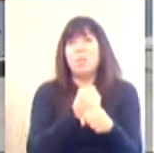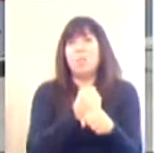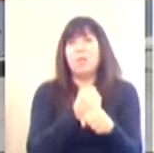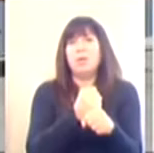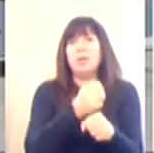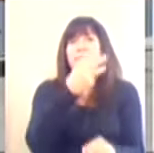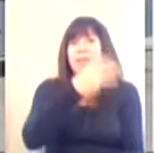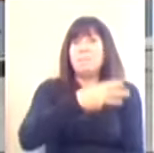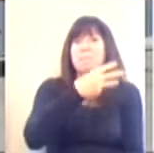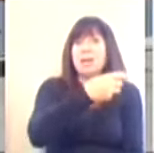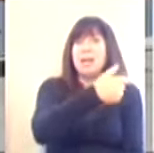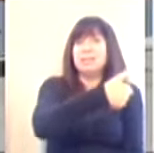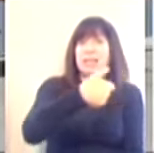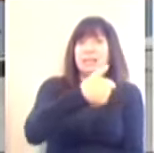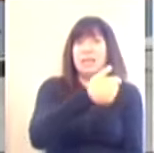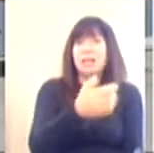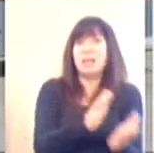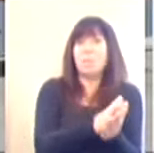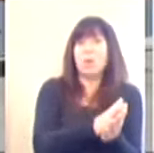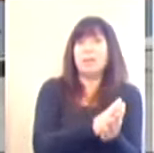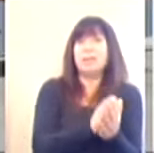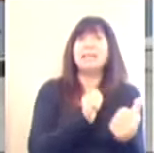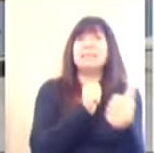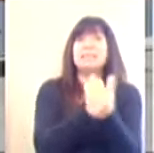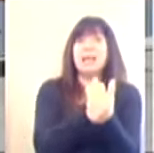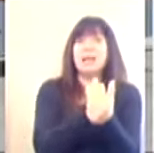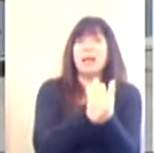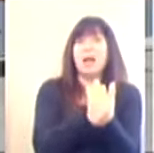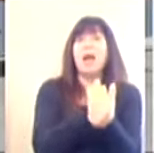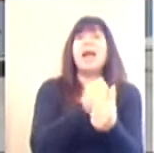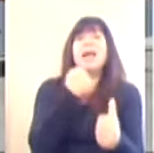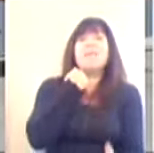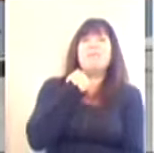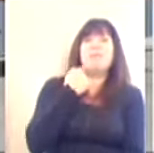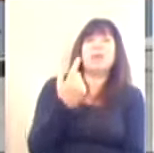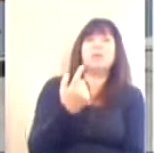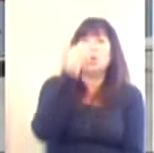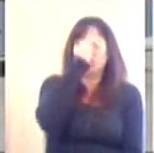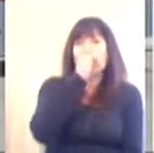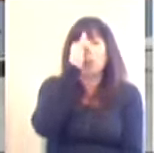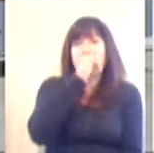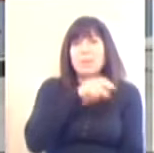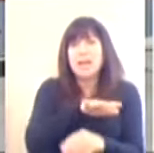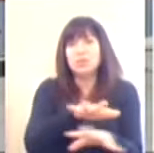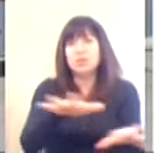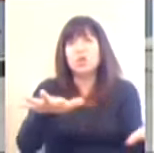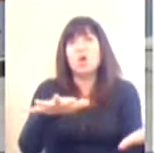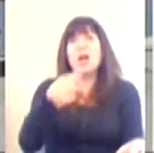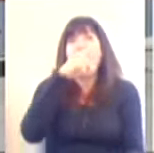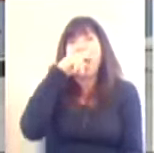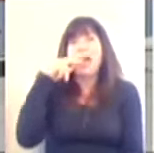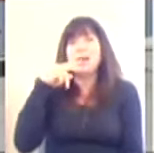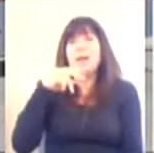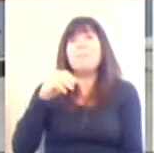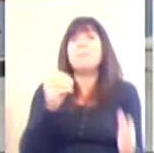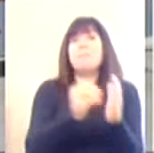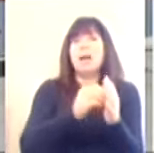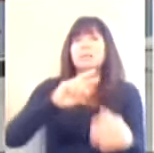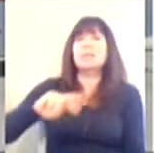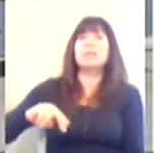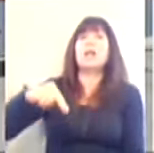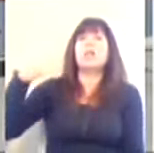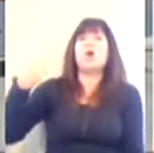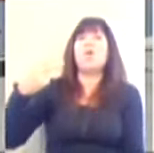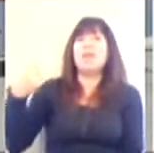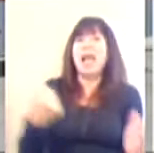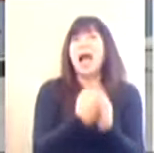muertes, cerca de 3.000 muertes prematuras por los efectos de contaminación del aire. Esto es más del doble que los accidentes de tránsito que